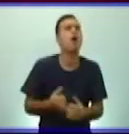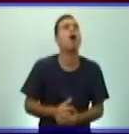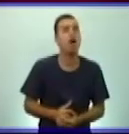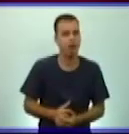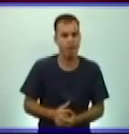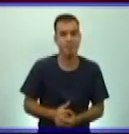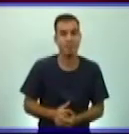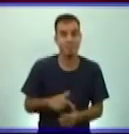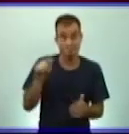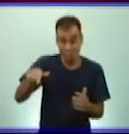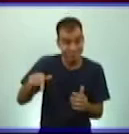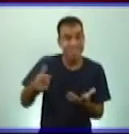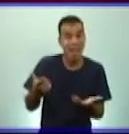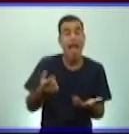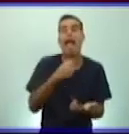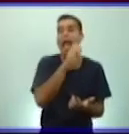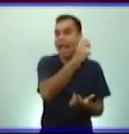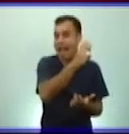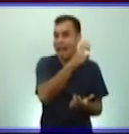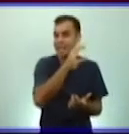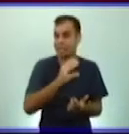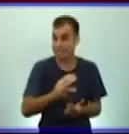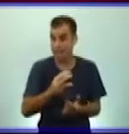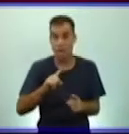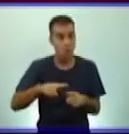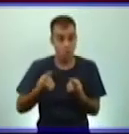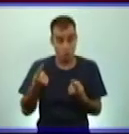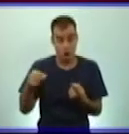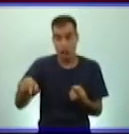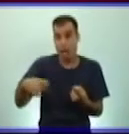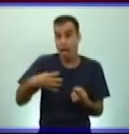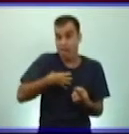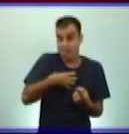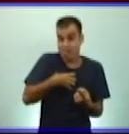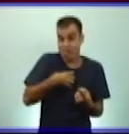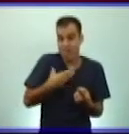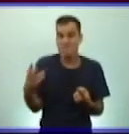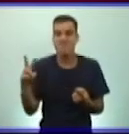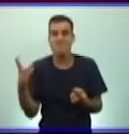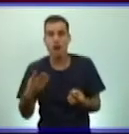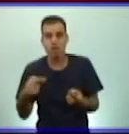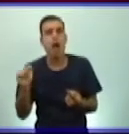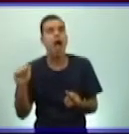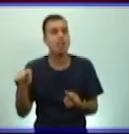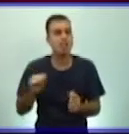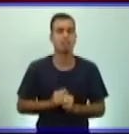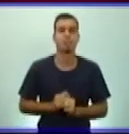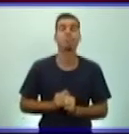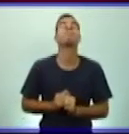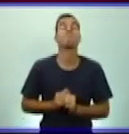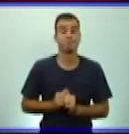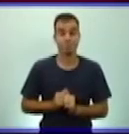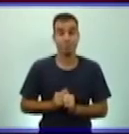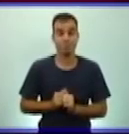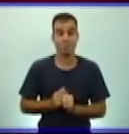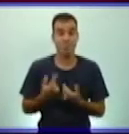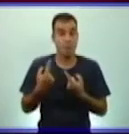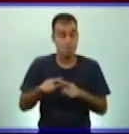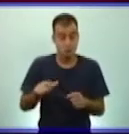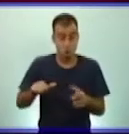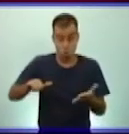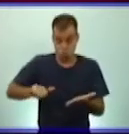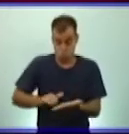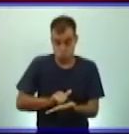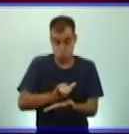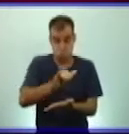es energía cinética, ya que el avión tiene una determinada velocidad. Pero cuando el avión se encuentra a una altura